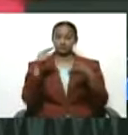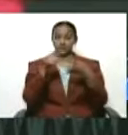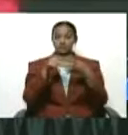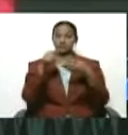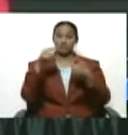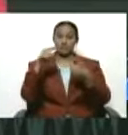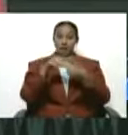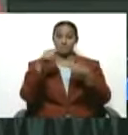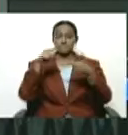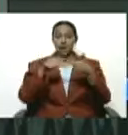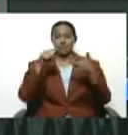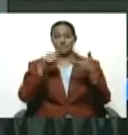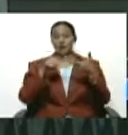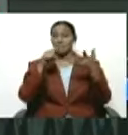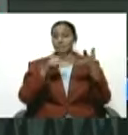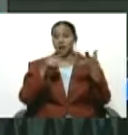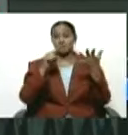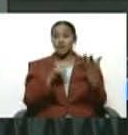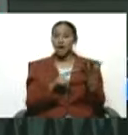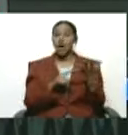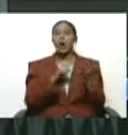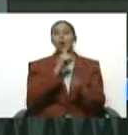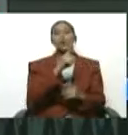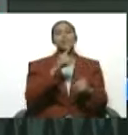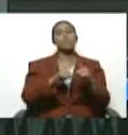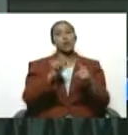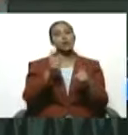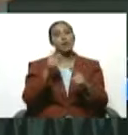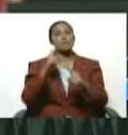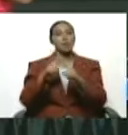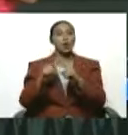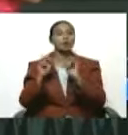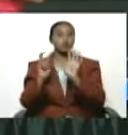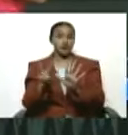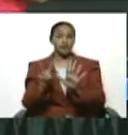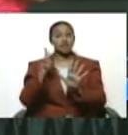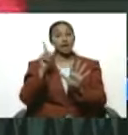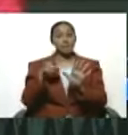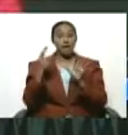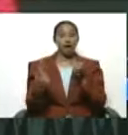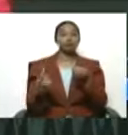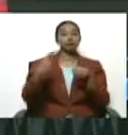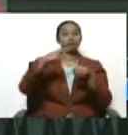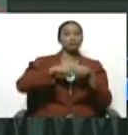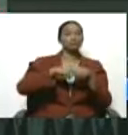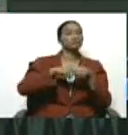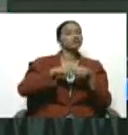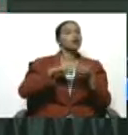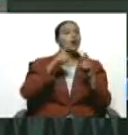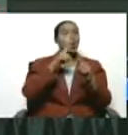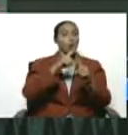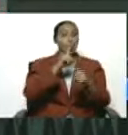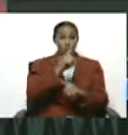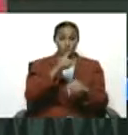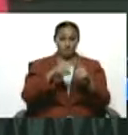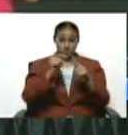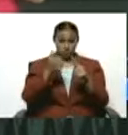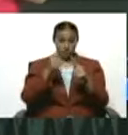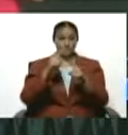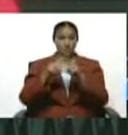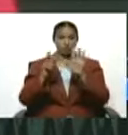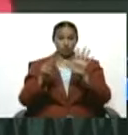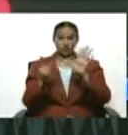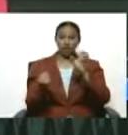el 1x10x7. Y luego están allí los movimientos sociales. Movimientos sociales tenemos unos